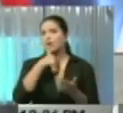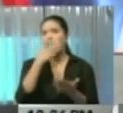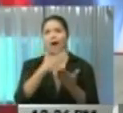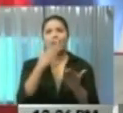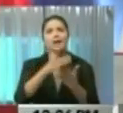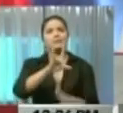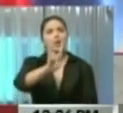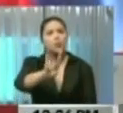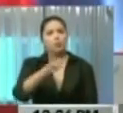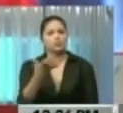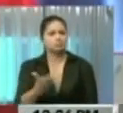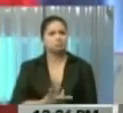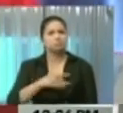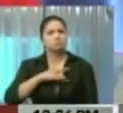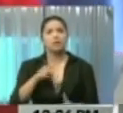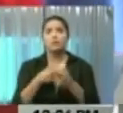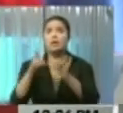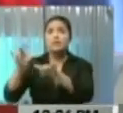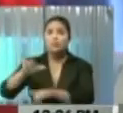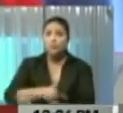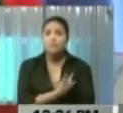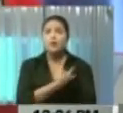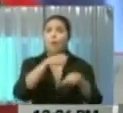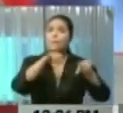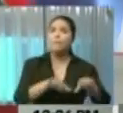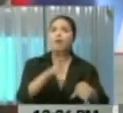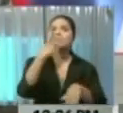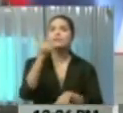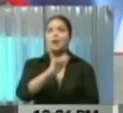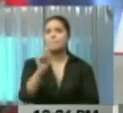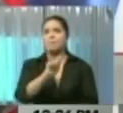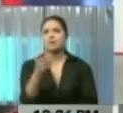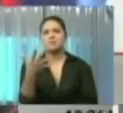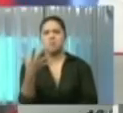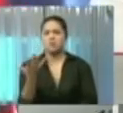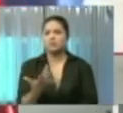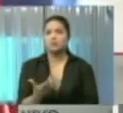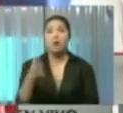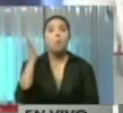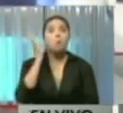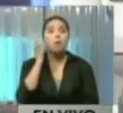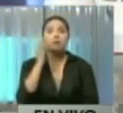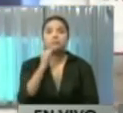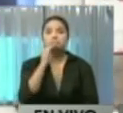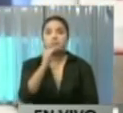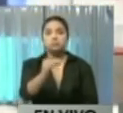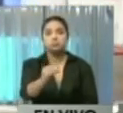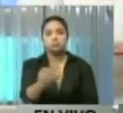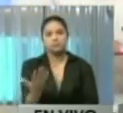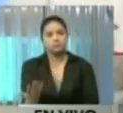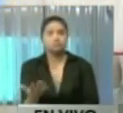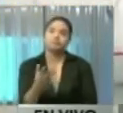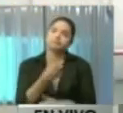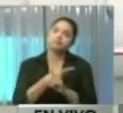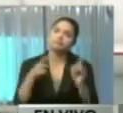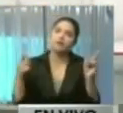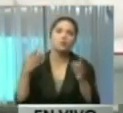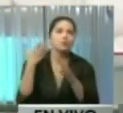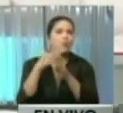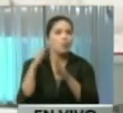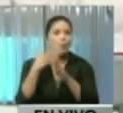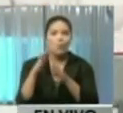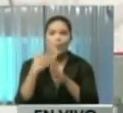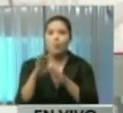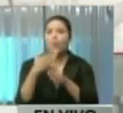lunes. Y en esa universidad hubo un paro de 3 meses o más, y esa rectora nunca se vio en descontento. Pero bueno, no importa,